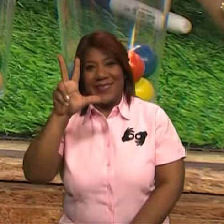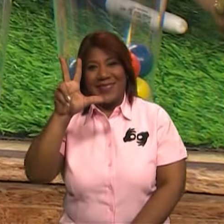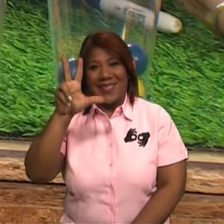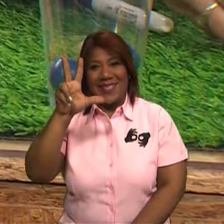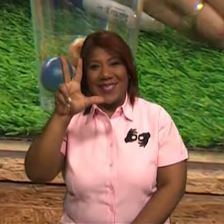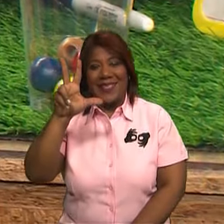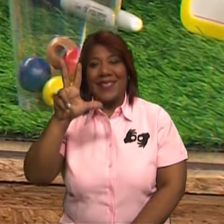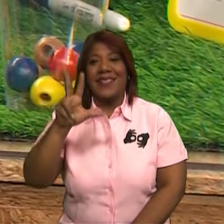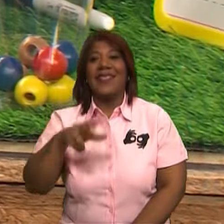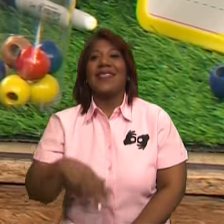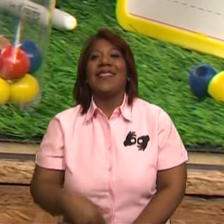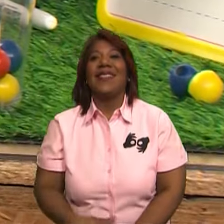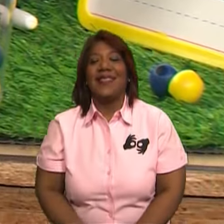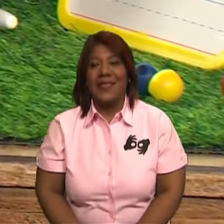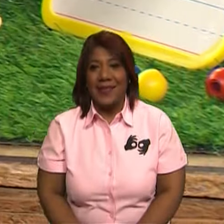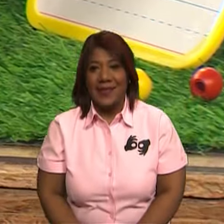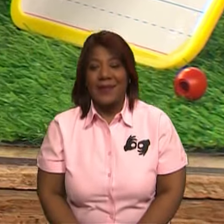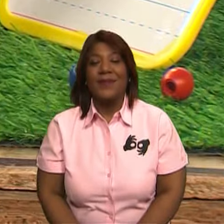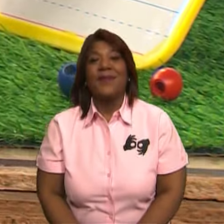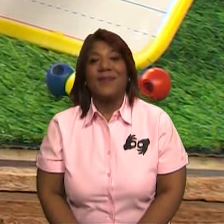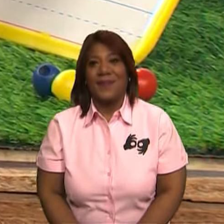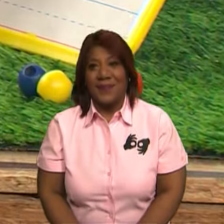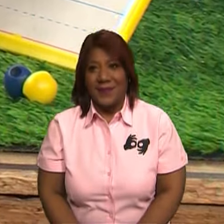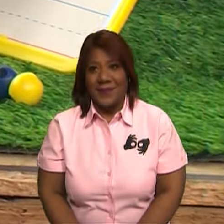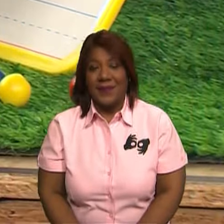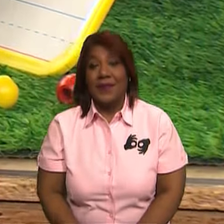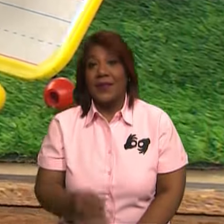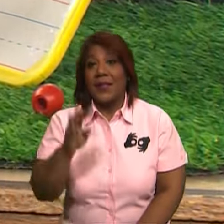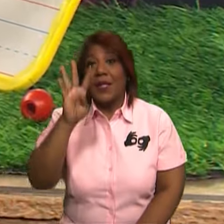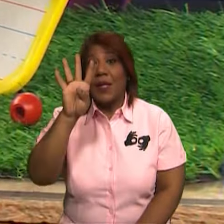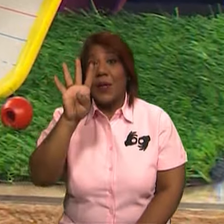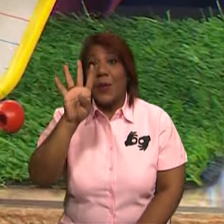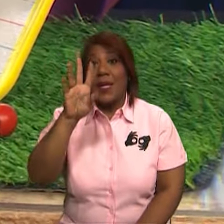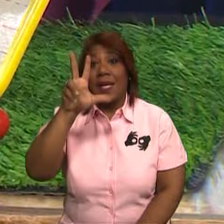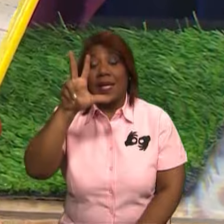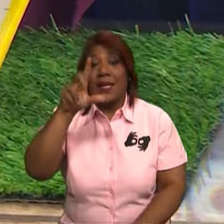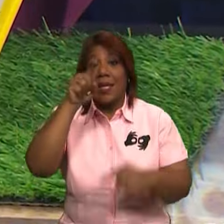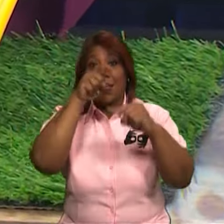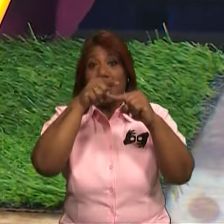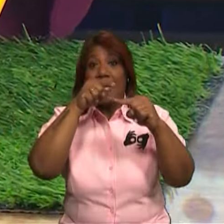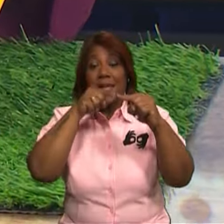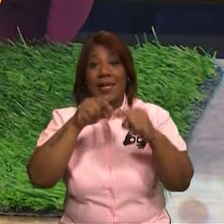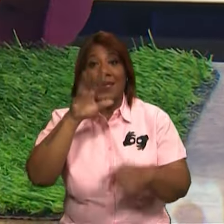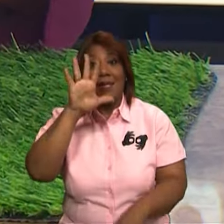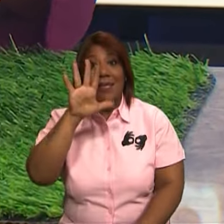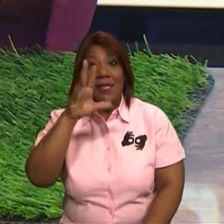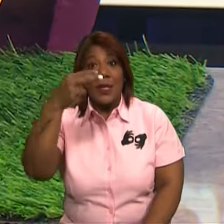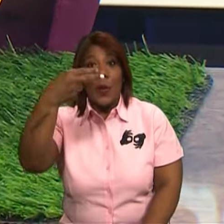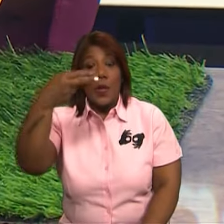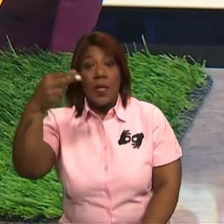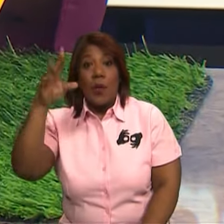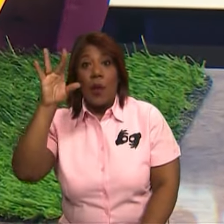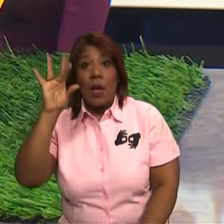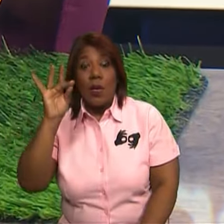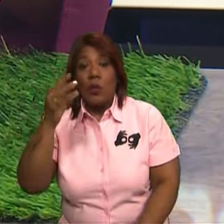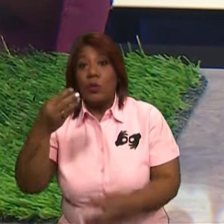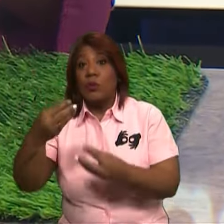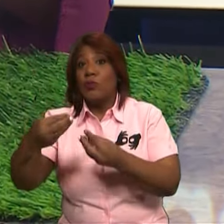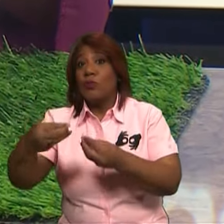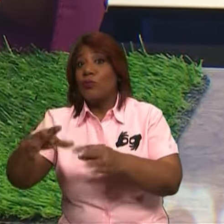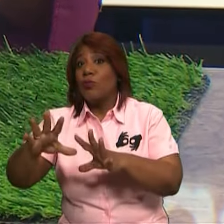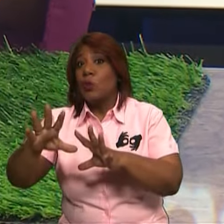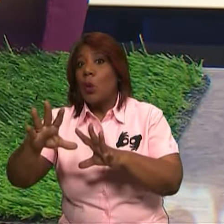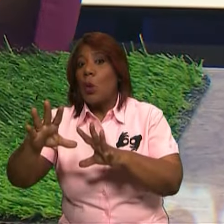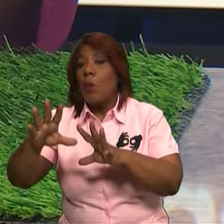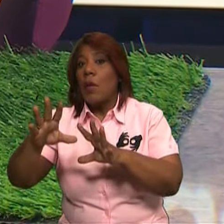bolitas. Y aquí lo dice claramente, 43 entre 5 me da 8 y me sobraron 3. Bien,